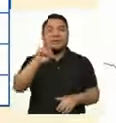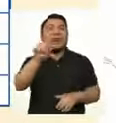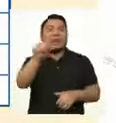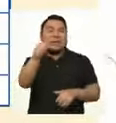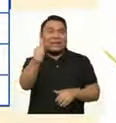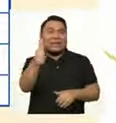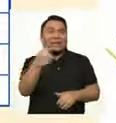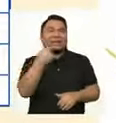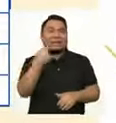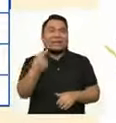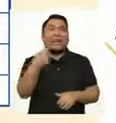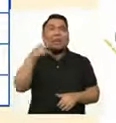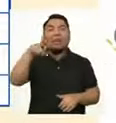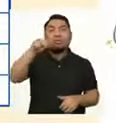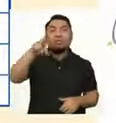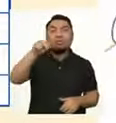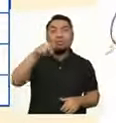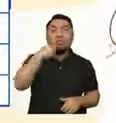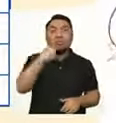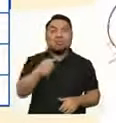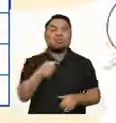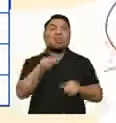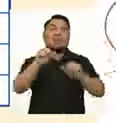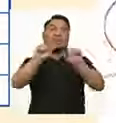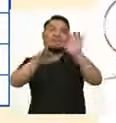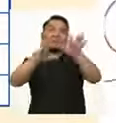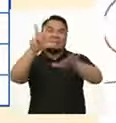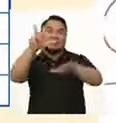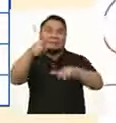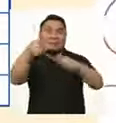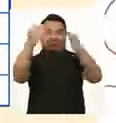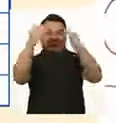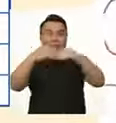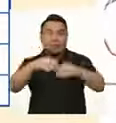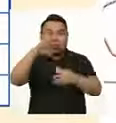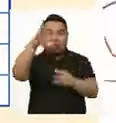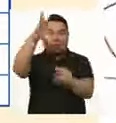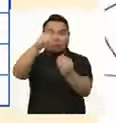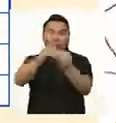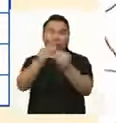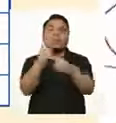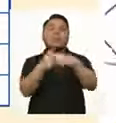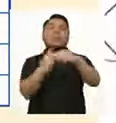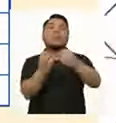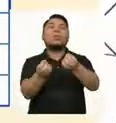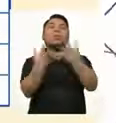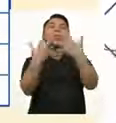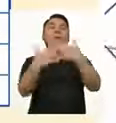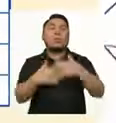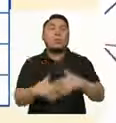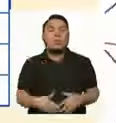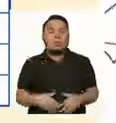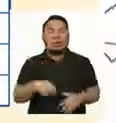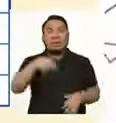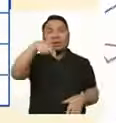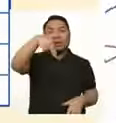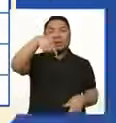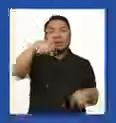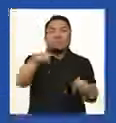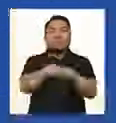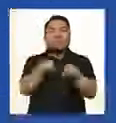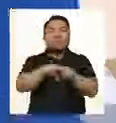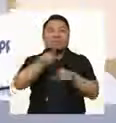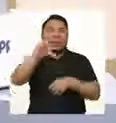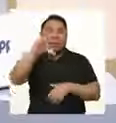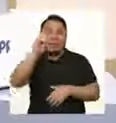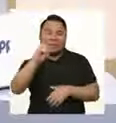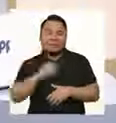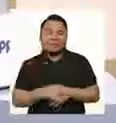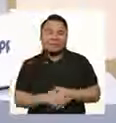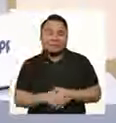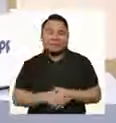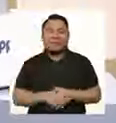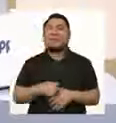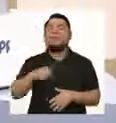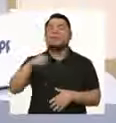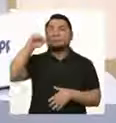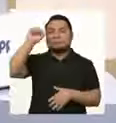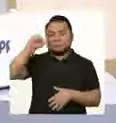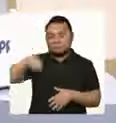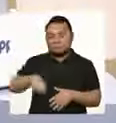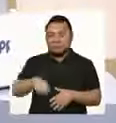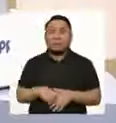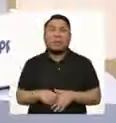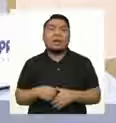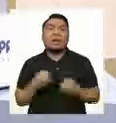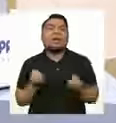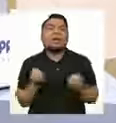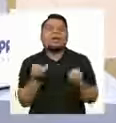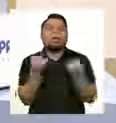y del valor no es 13, que sumando todo nos da el tamaño de la muestra, que es 30. Es verdad, ahora